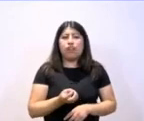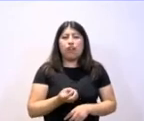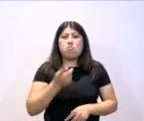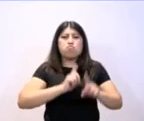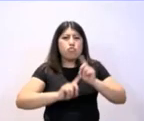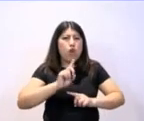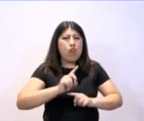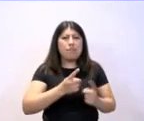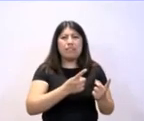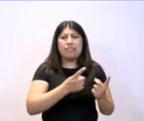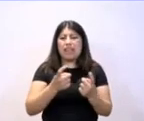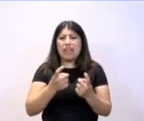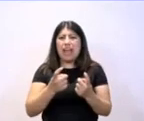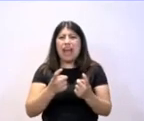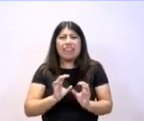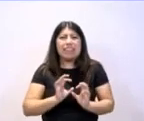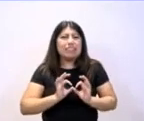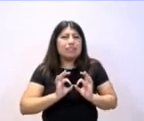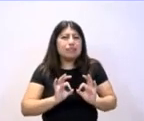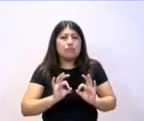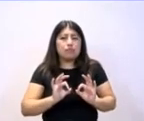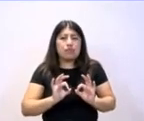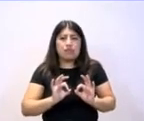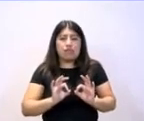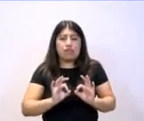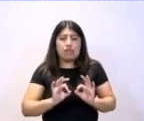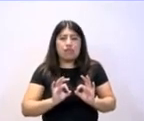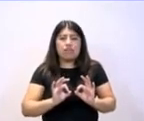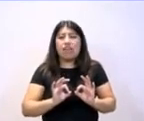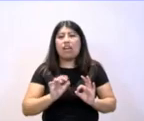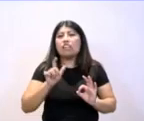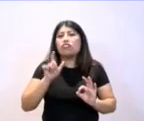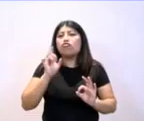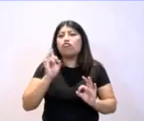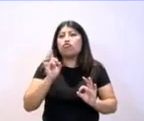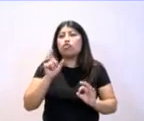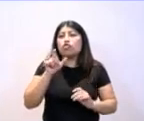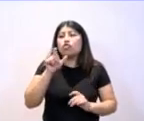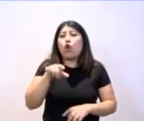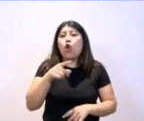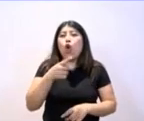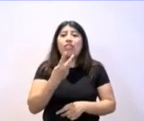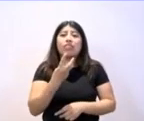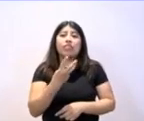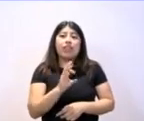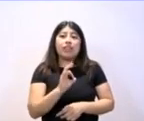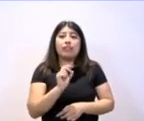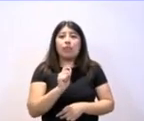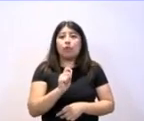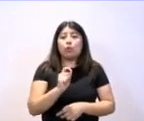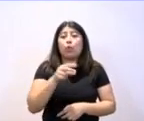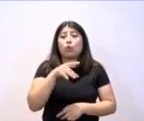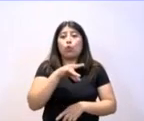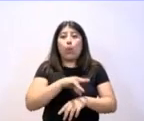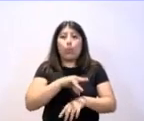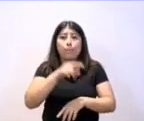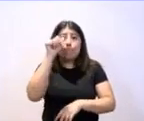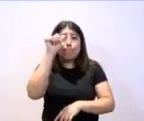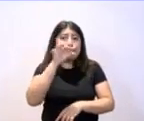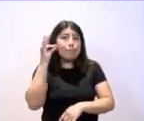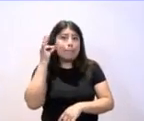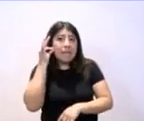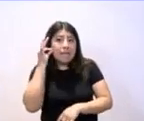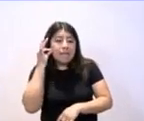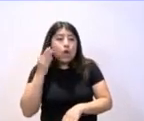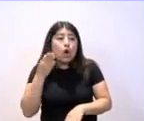dolencias y unas necesidades muy específicas, no sirve con que vaya media horita un médico o una médica a atender